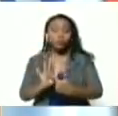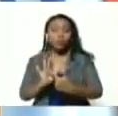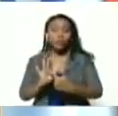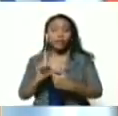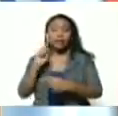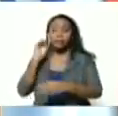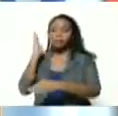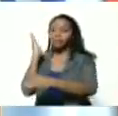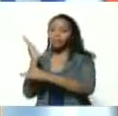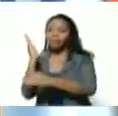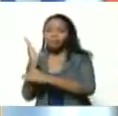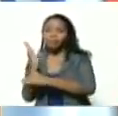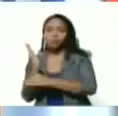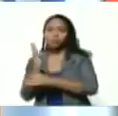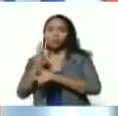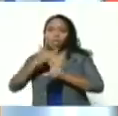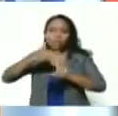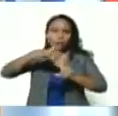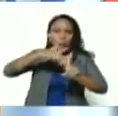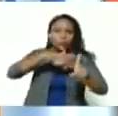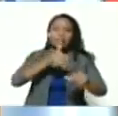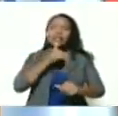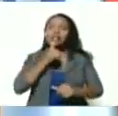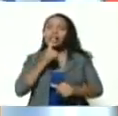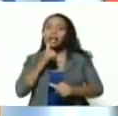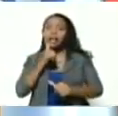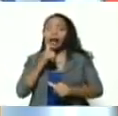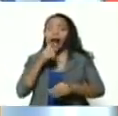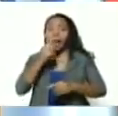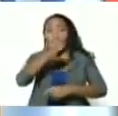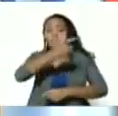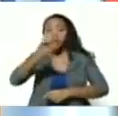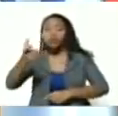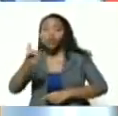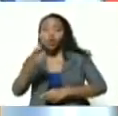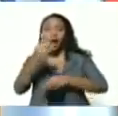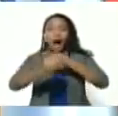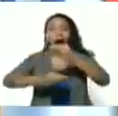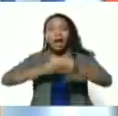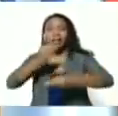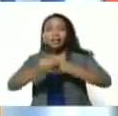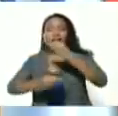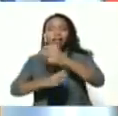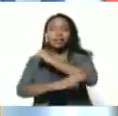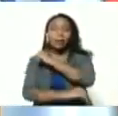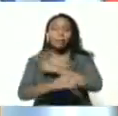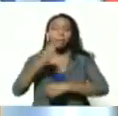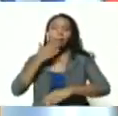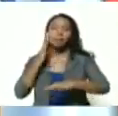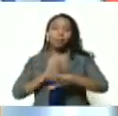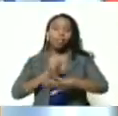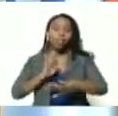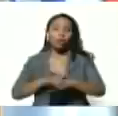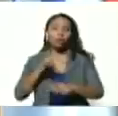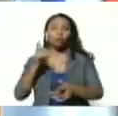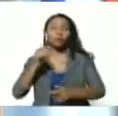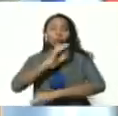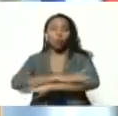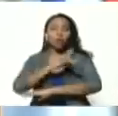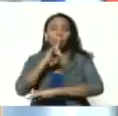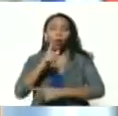sancionar, perseguir a quienes lamentablemente incurren en delitos que